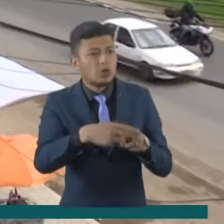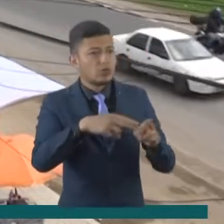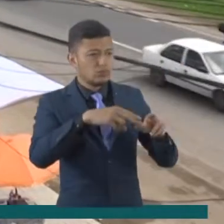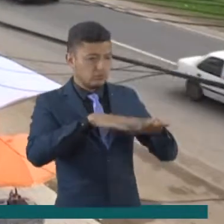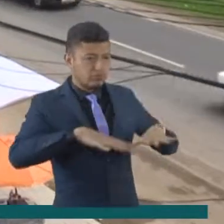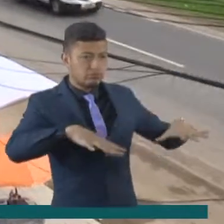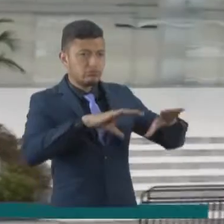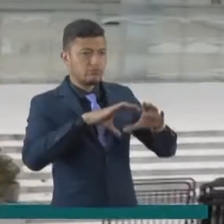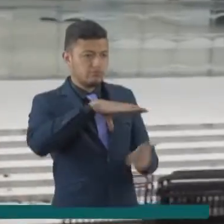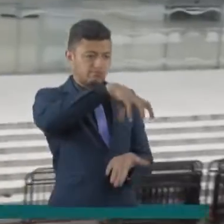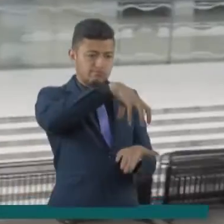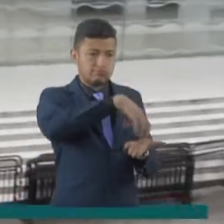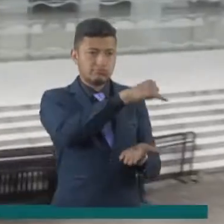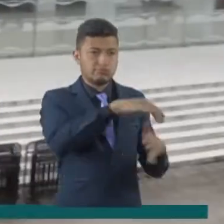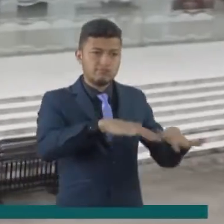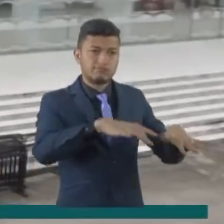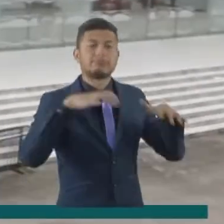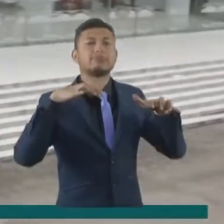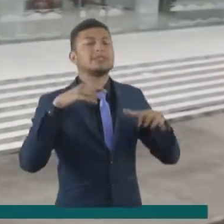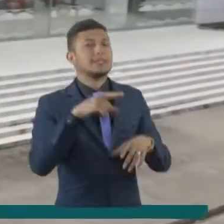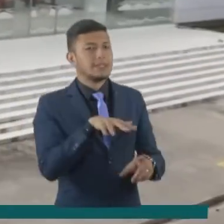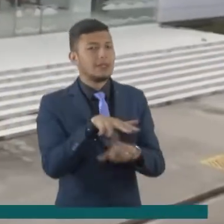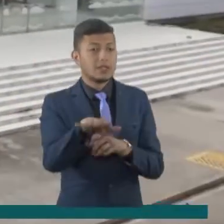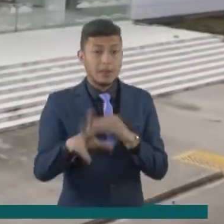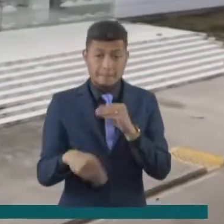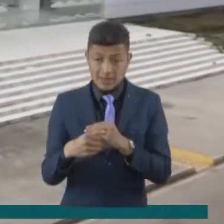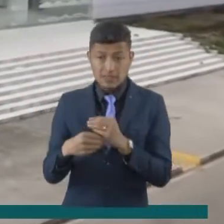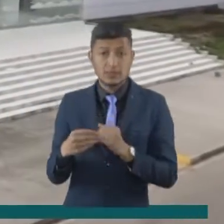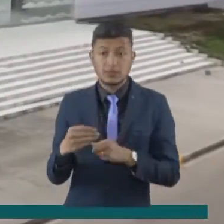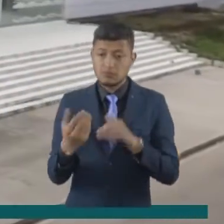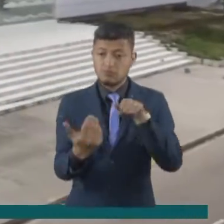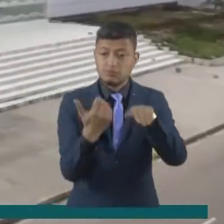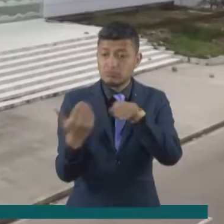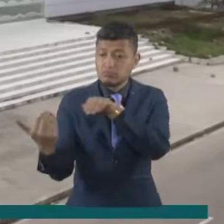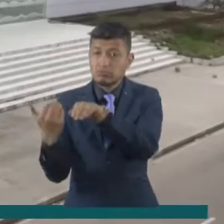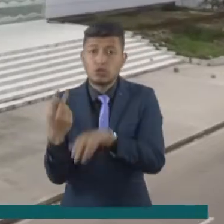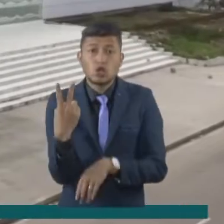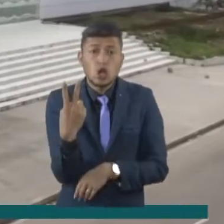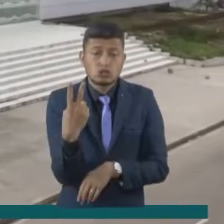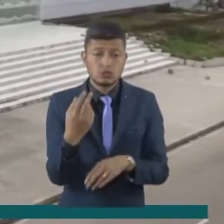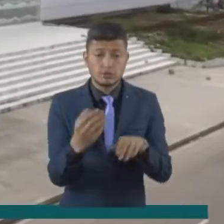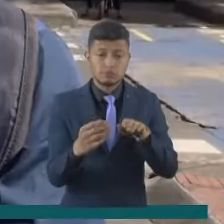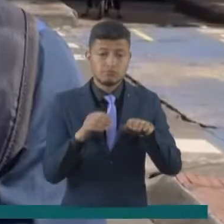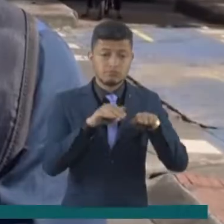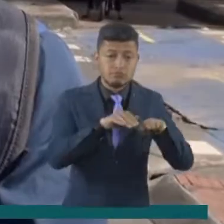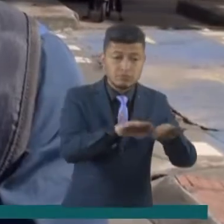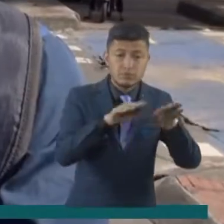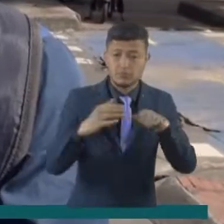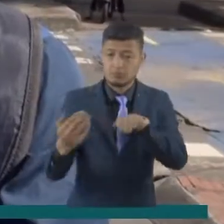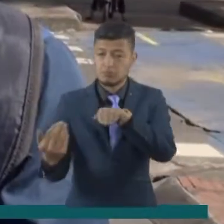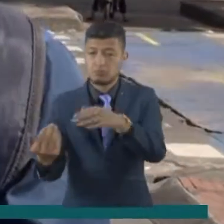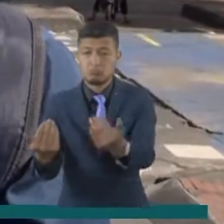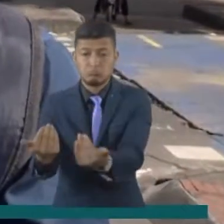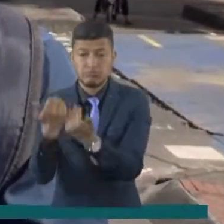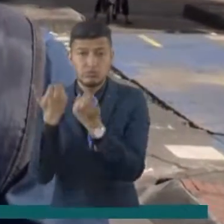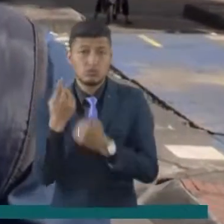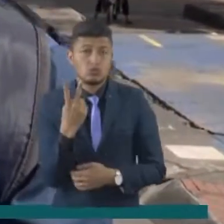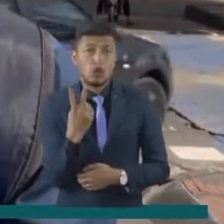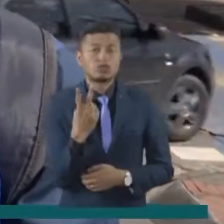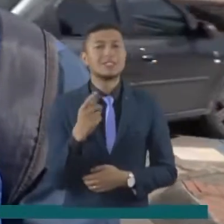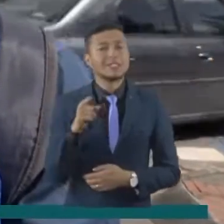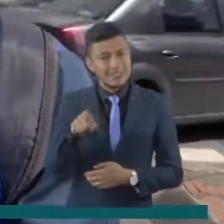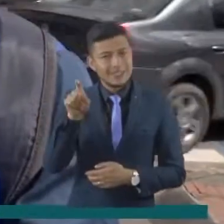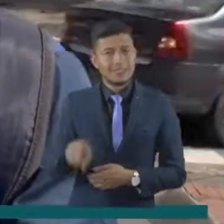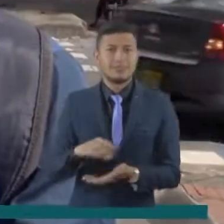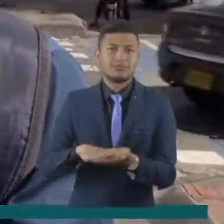torno al nuevo escenario. Demandan igualmente la ampliación de esta vía que apenas cuenta con 2 carriles por sentido. Lo usual es que entre las